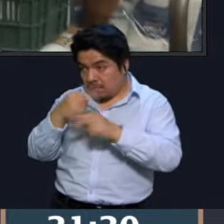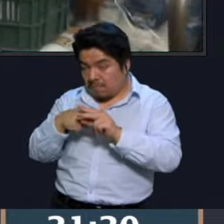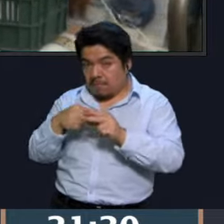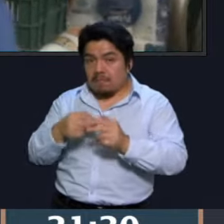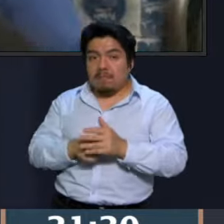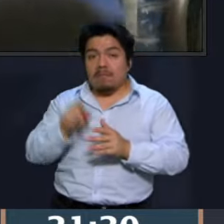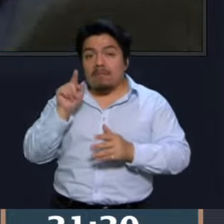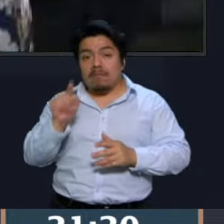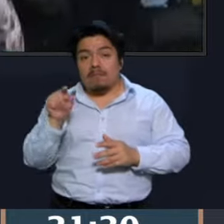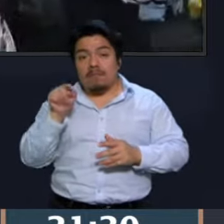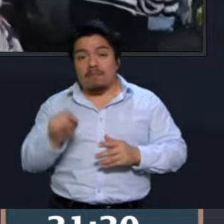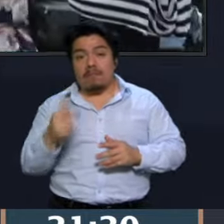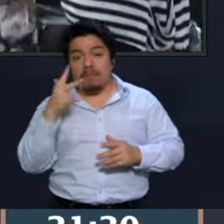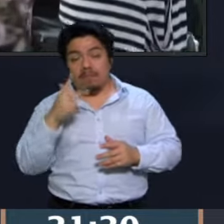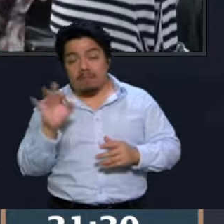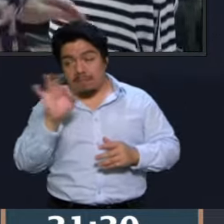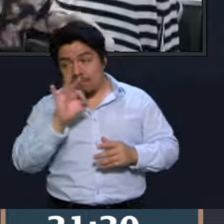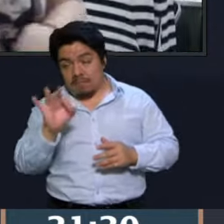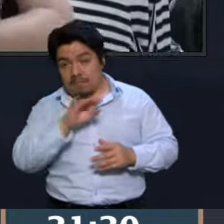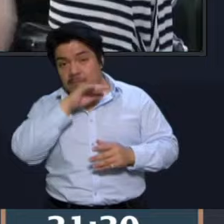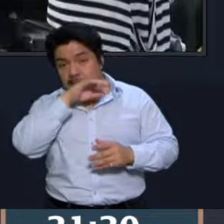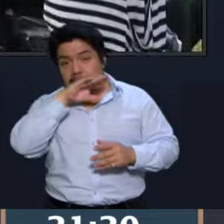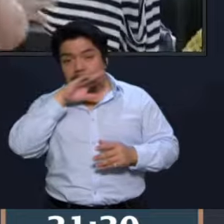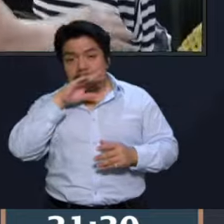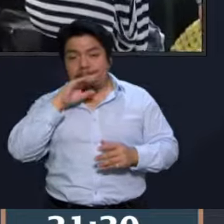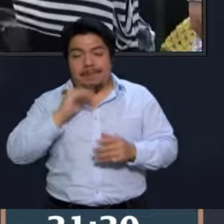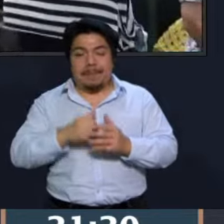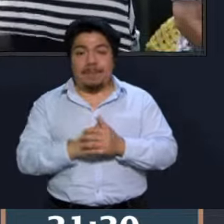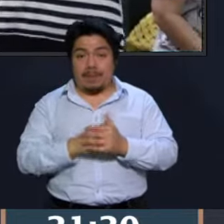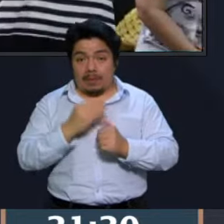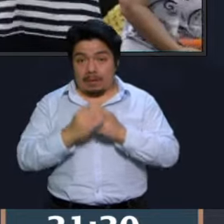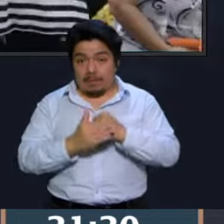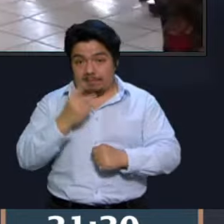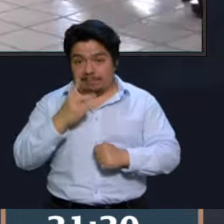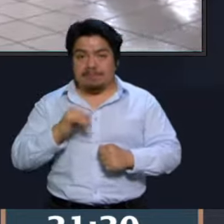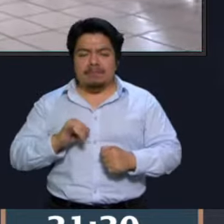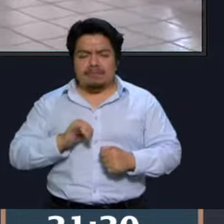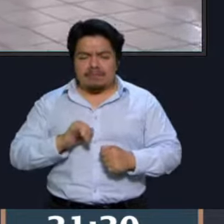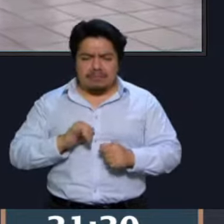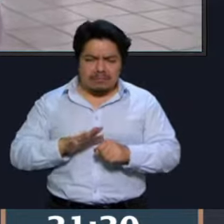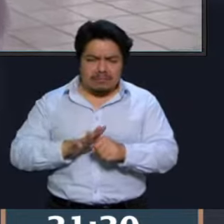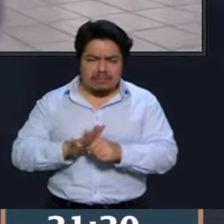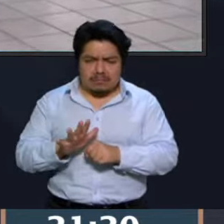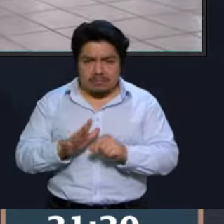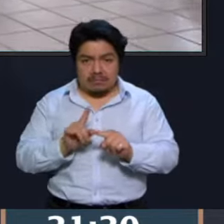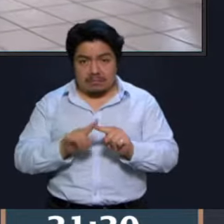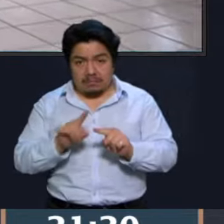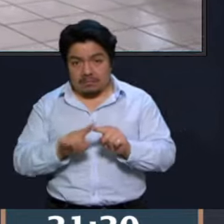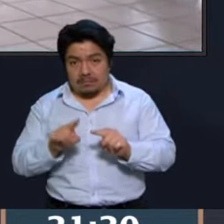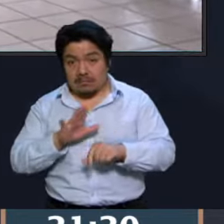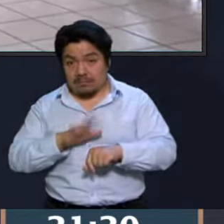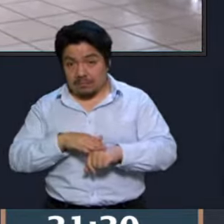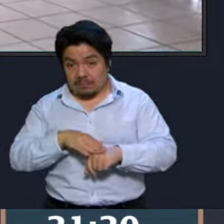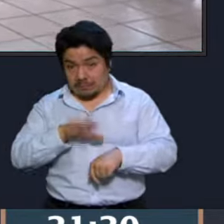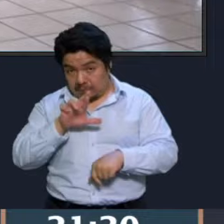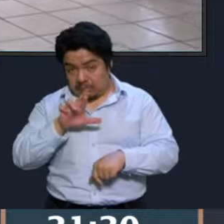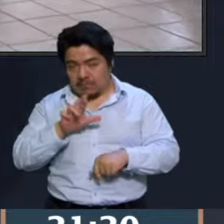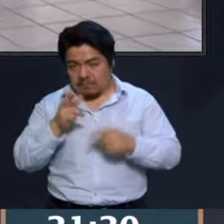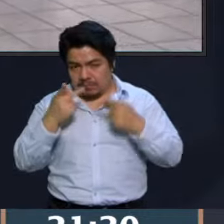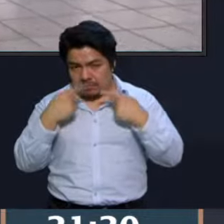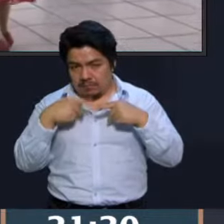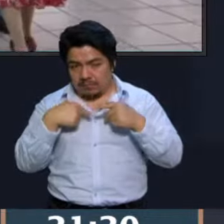de 0.8%, y por tanto, una de las cosas interesantes es que, sobre todo, el mayor número de esa